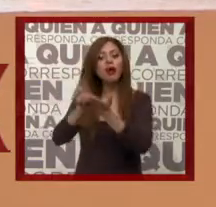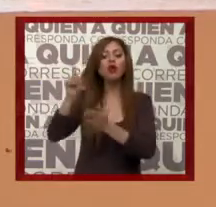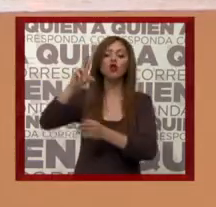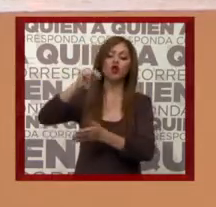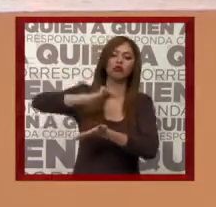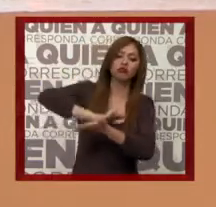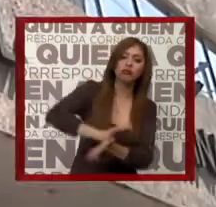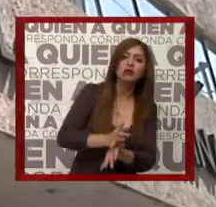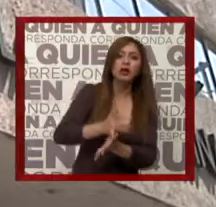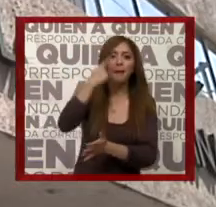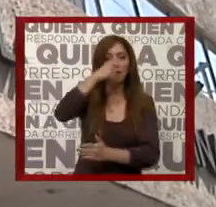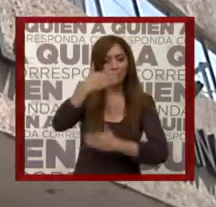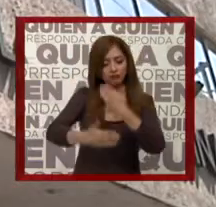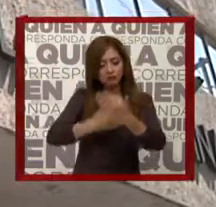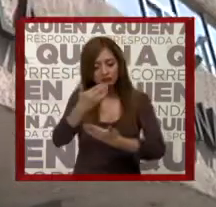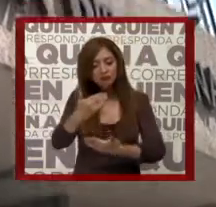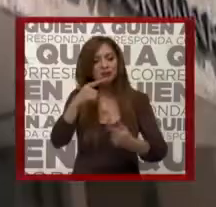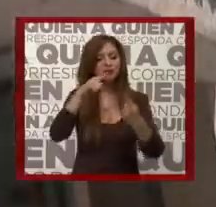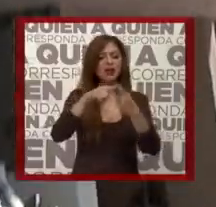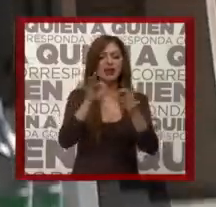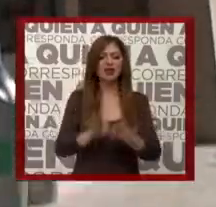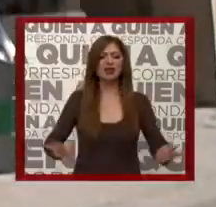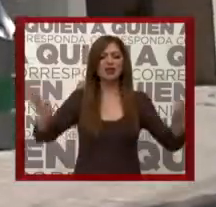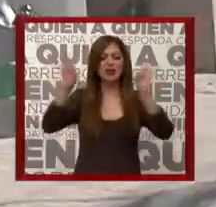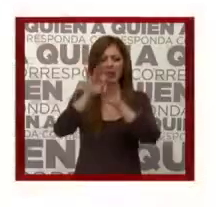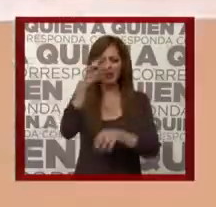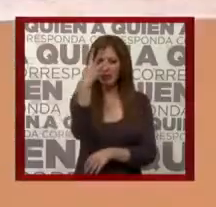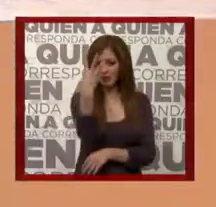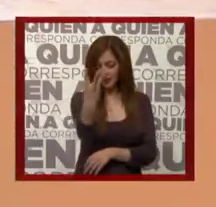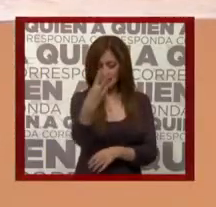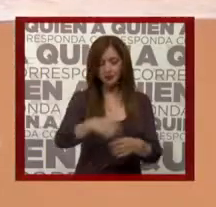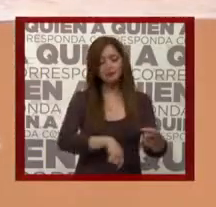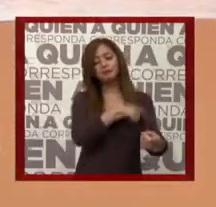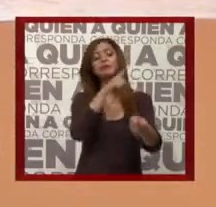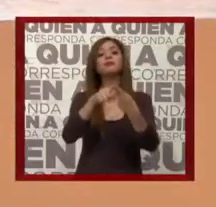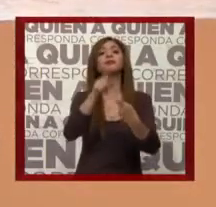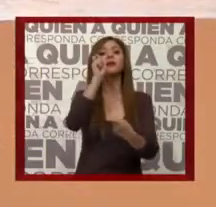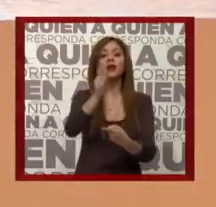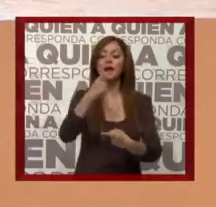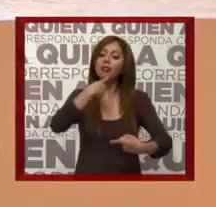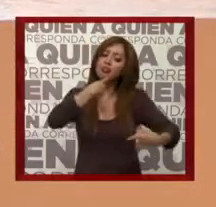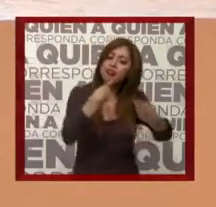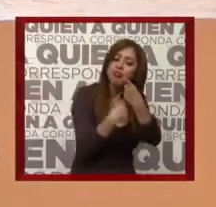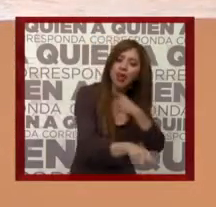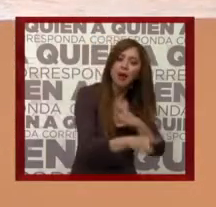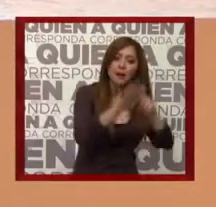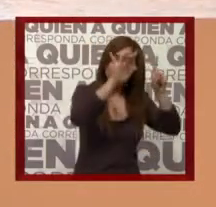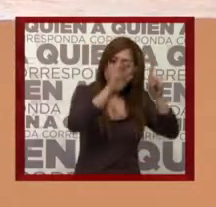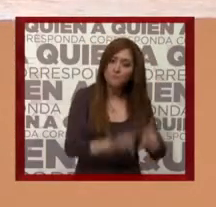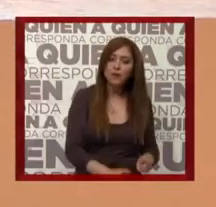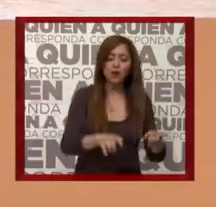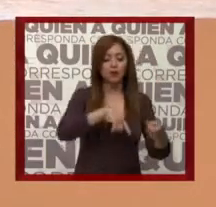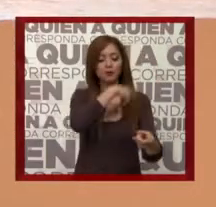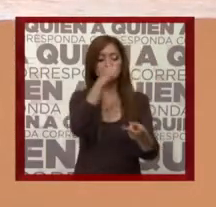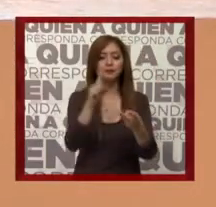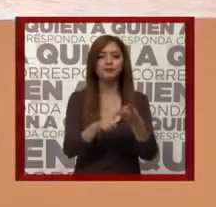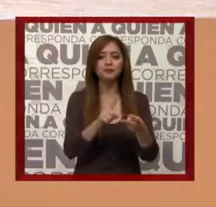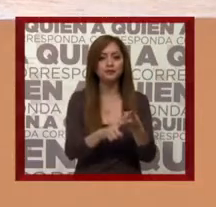prácticas para erradicarla. Son tres funciones básicas de la dependencia. La primera, recibir quejas y tramitarlas. La segunda,